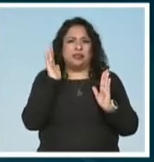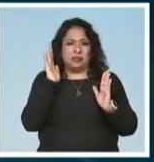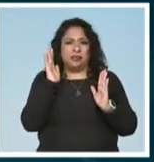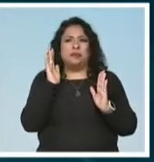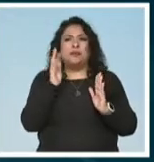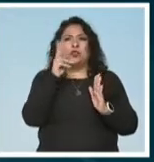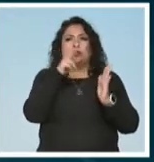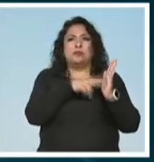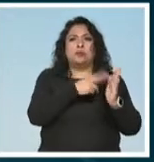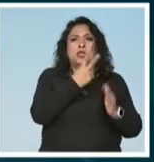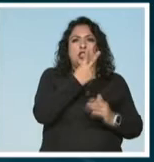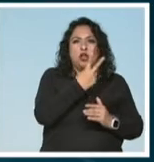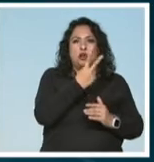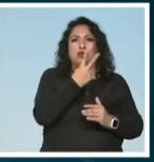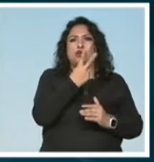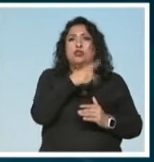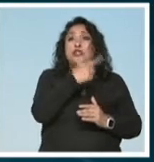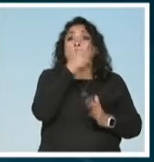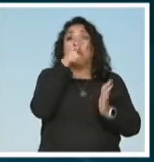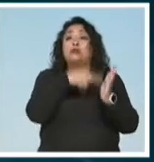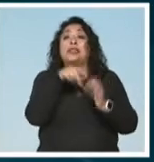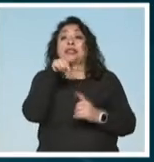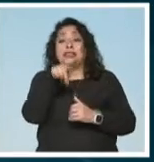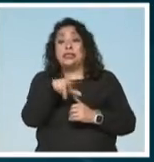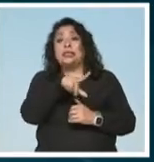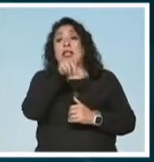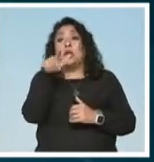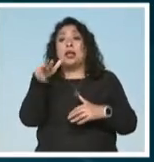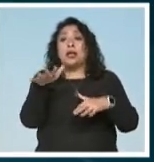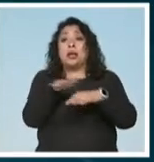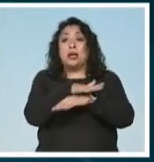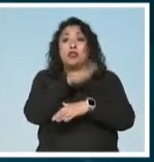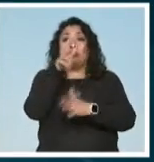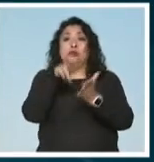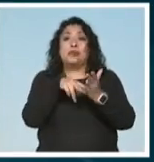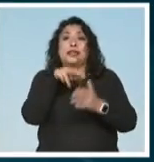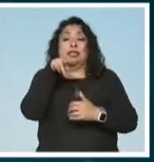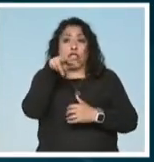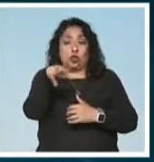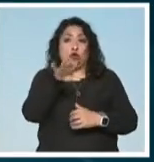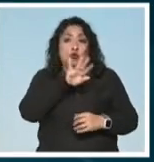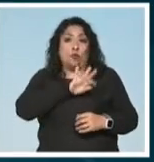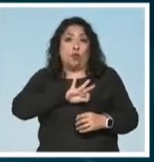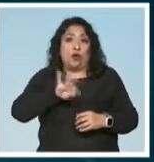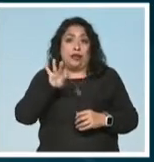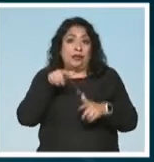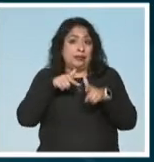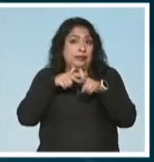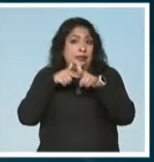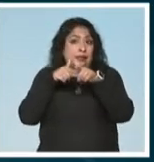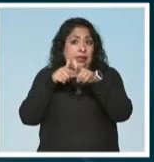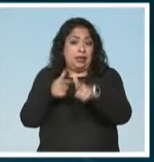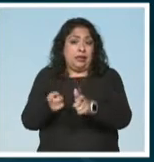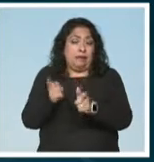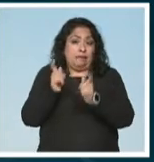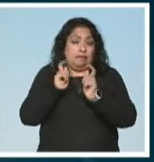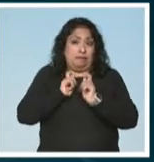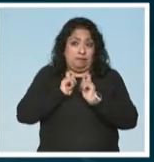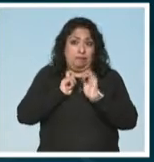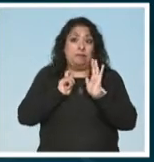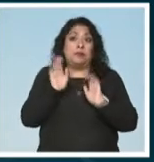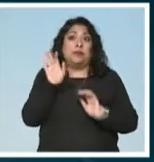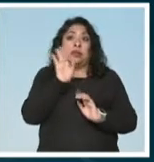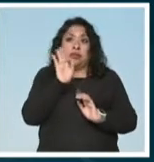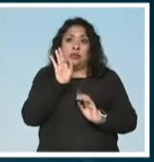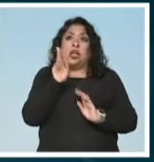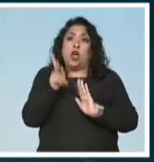periodos anteriores, desde el 2012, luego 2017, y luego con la reforma del 2018 que le permite permanecer en la posición por la cual